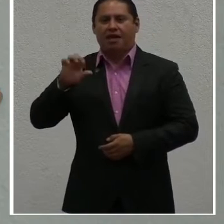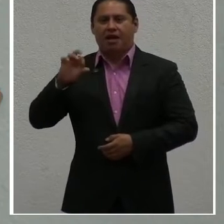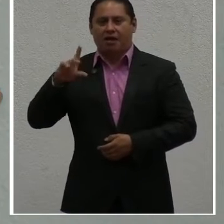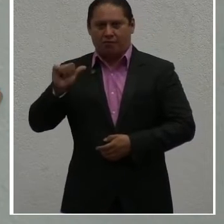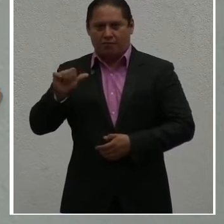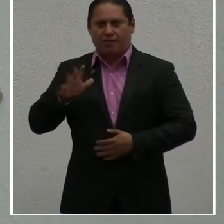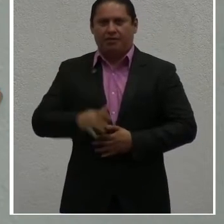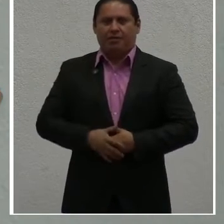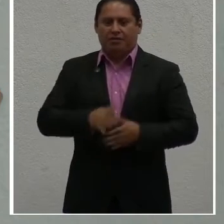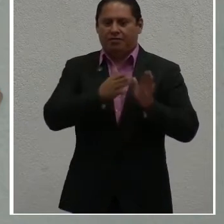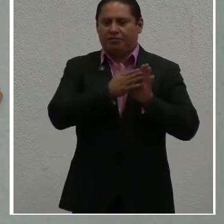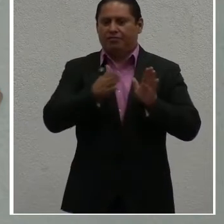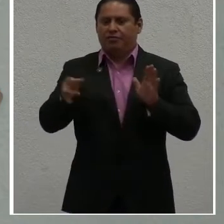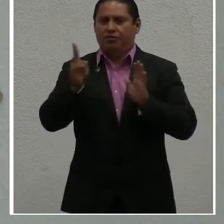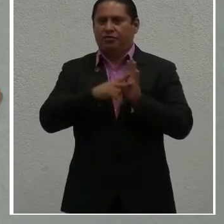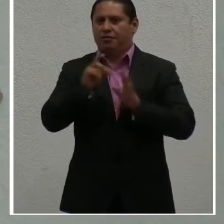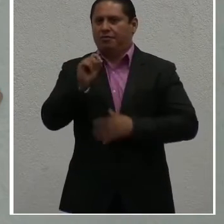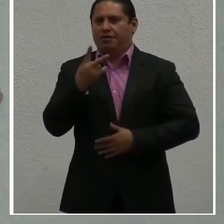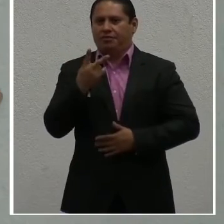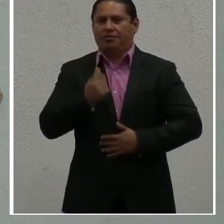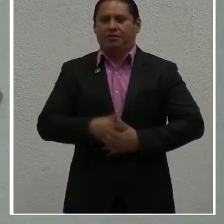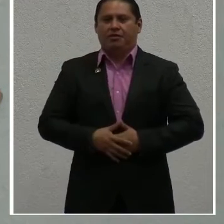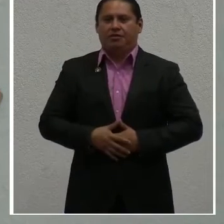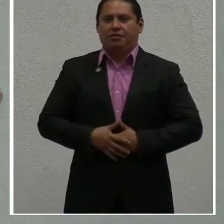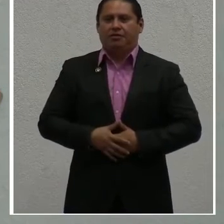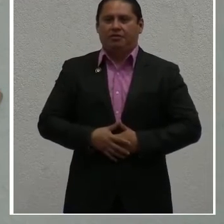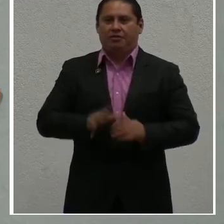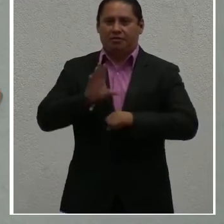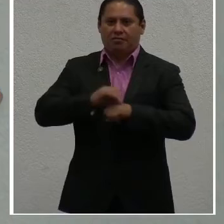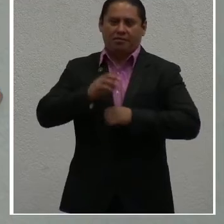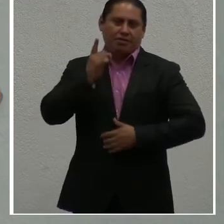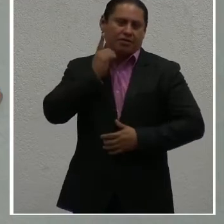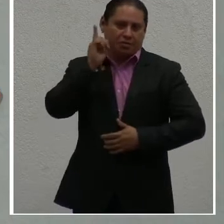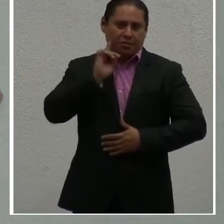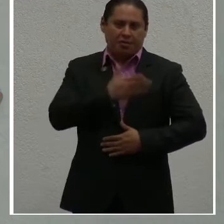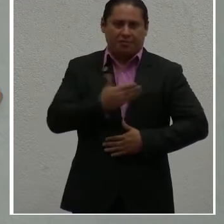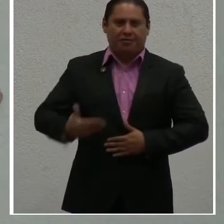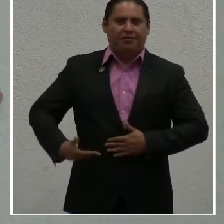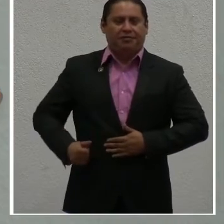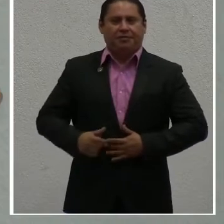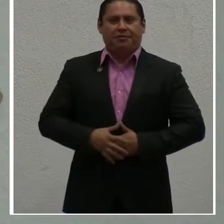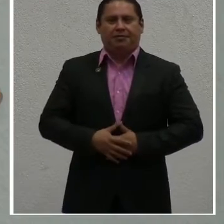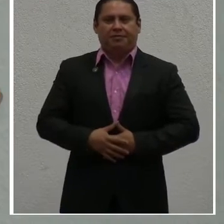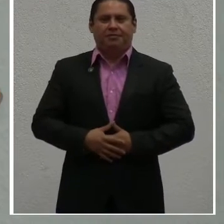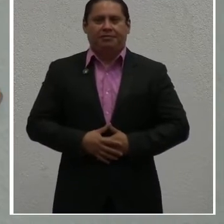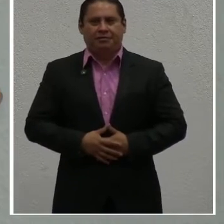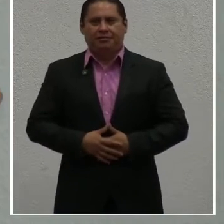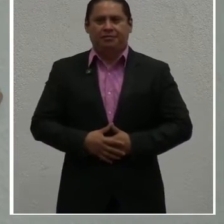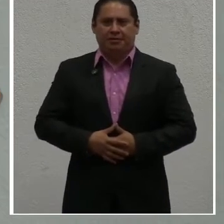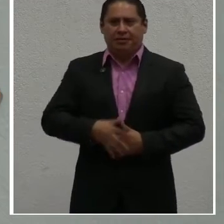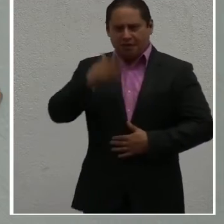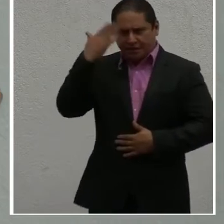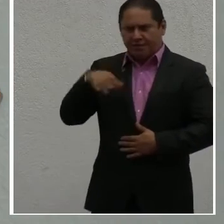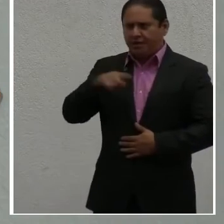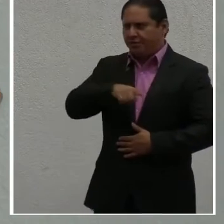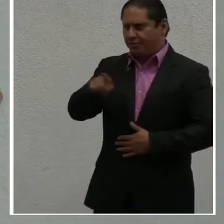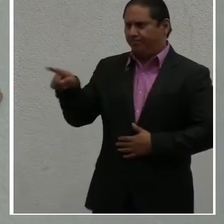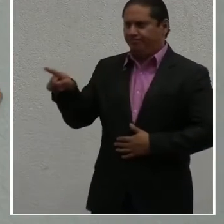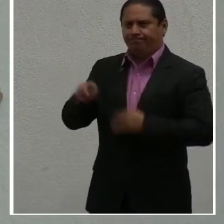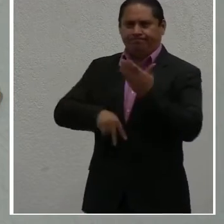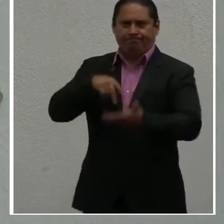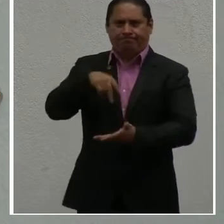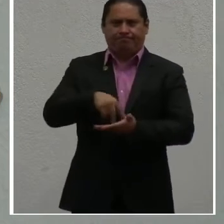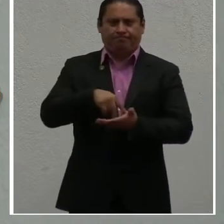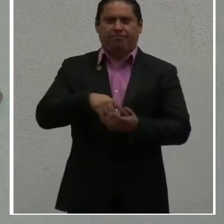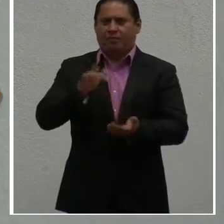al ejercicio fiscal 2022. Con su permiso, diputada presidenta. Como bien ya me manifesté y les